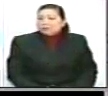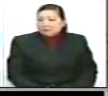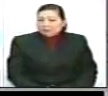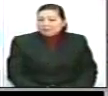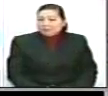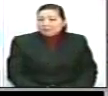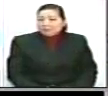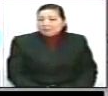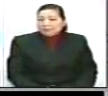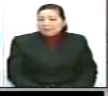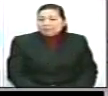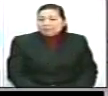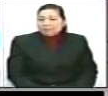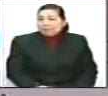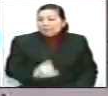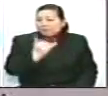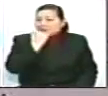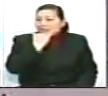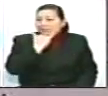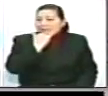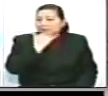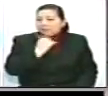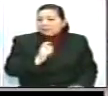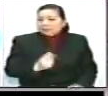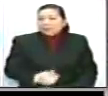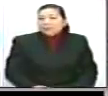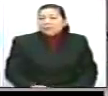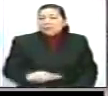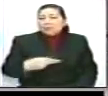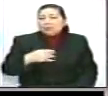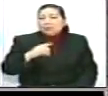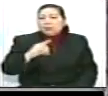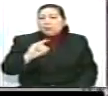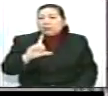sí, pero creo que ha habido un error ahí la congresista Wilca.